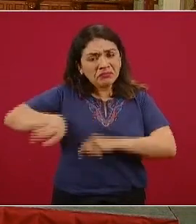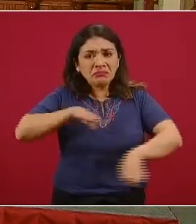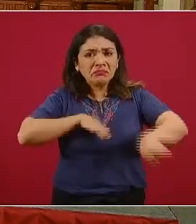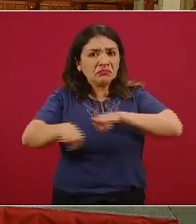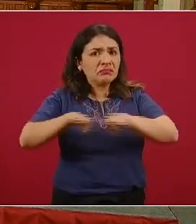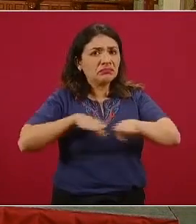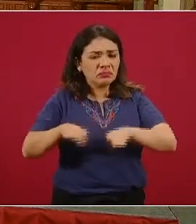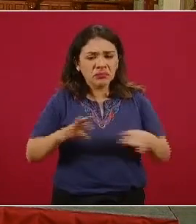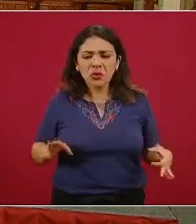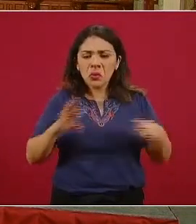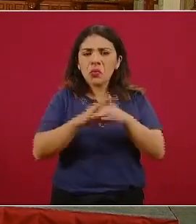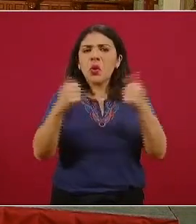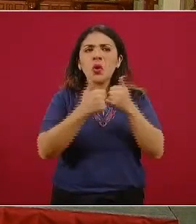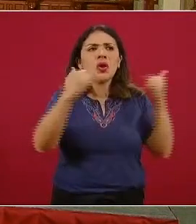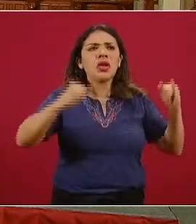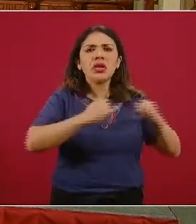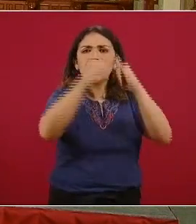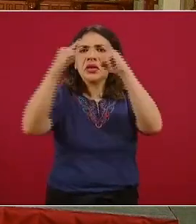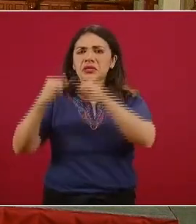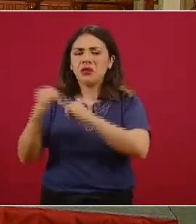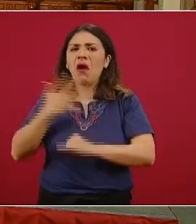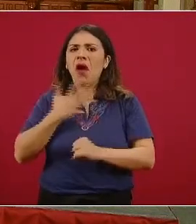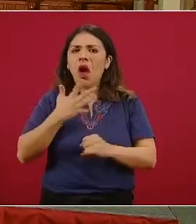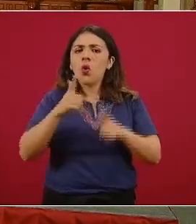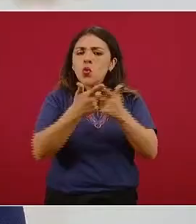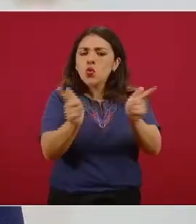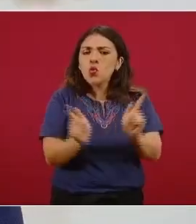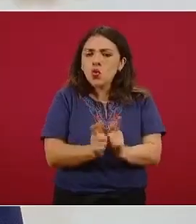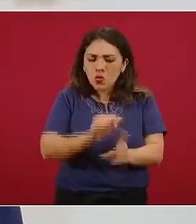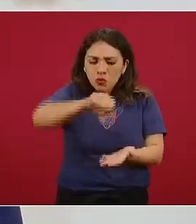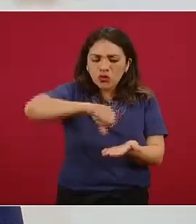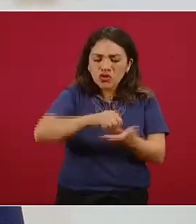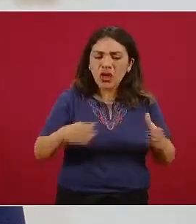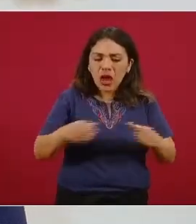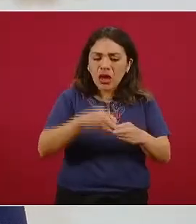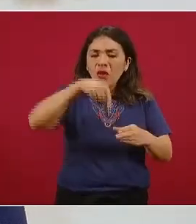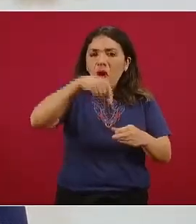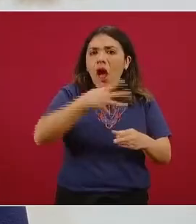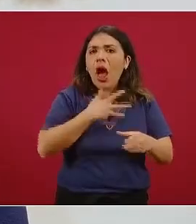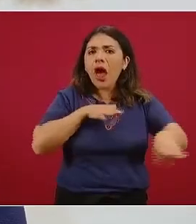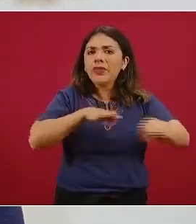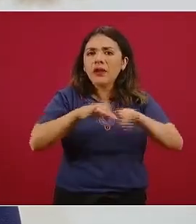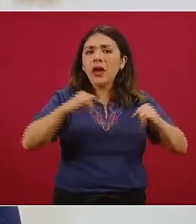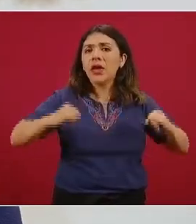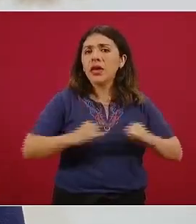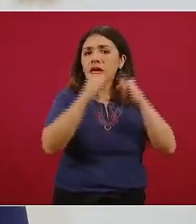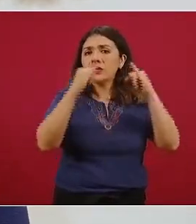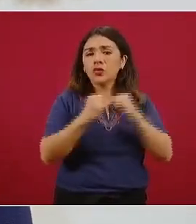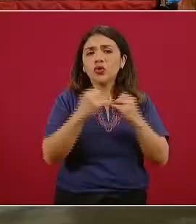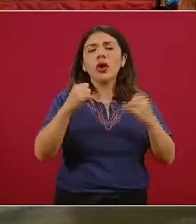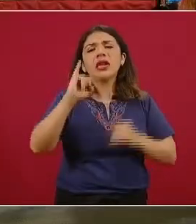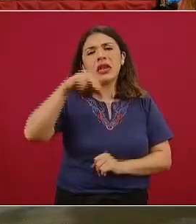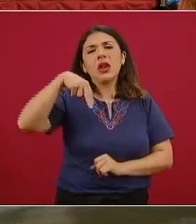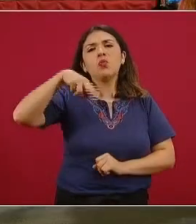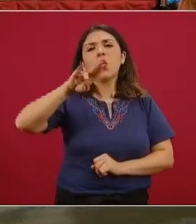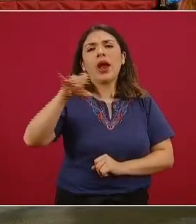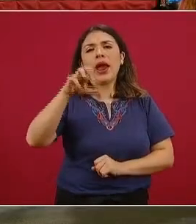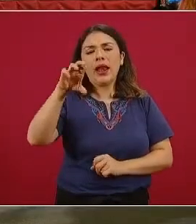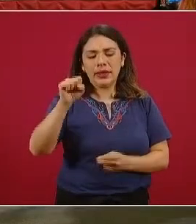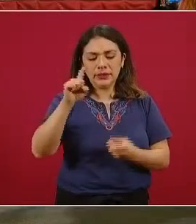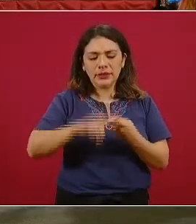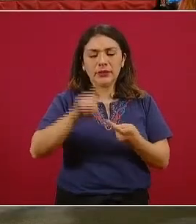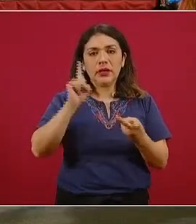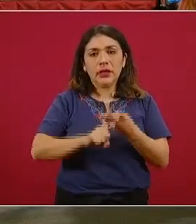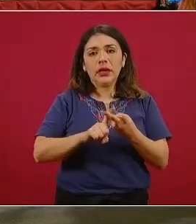trabajo interinstitucional. Tenemos un grupo núcleo en donde está trabajando el Instituto Nacional de las Mujeres, el